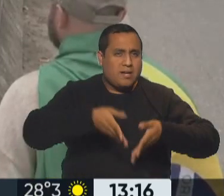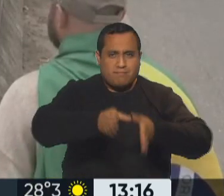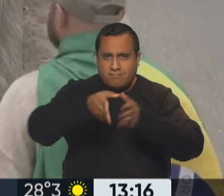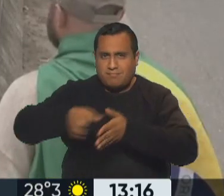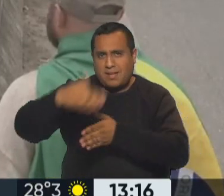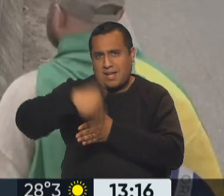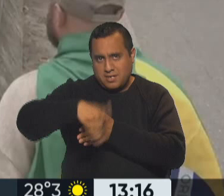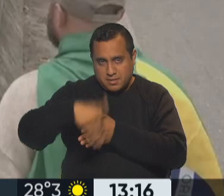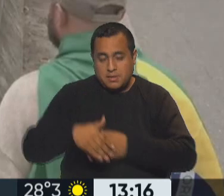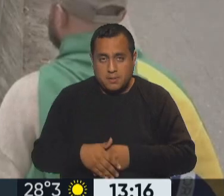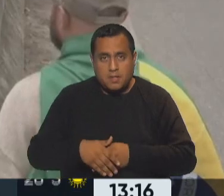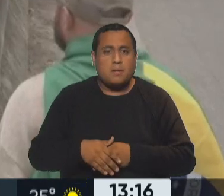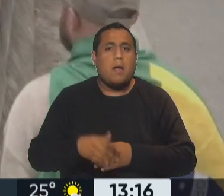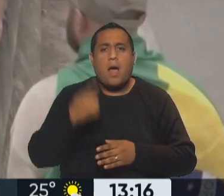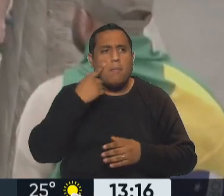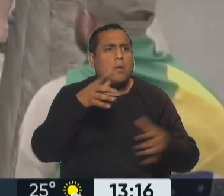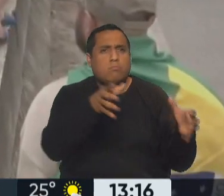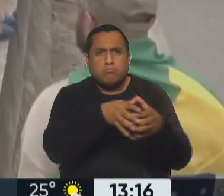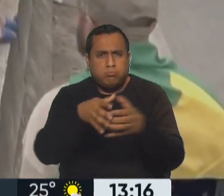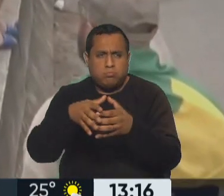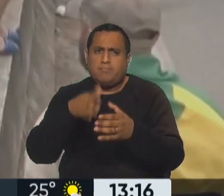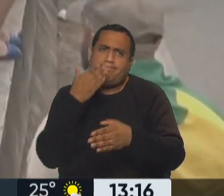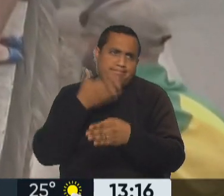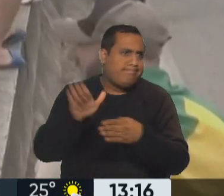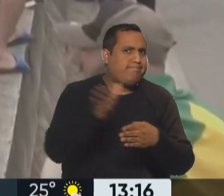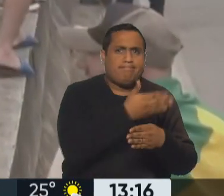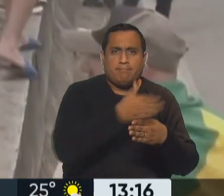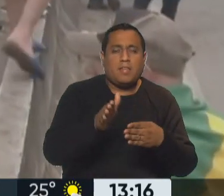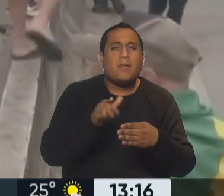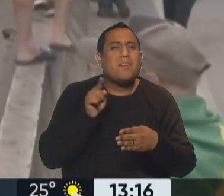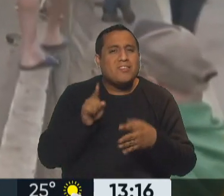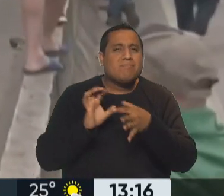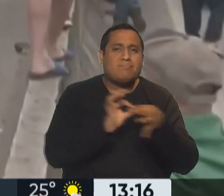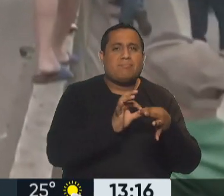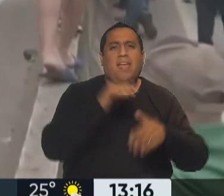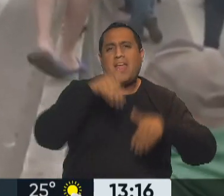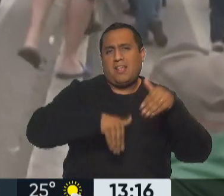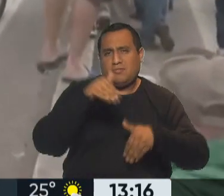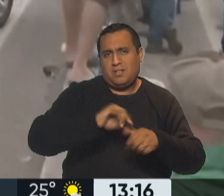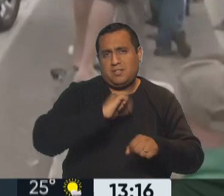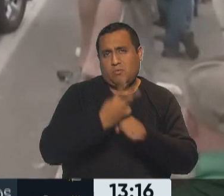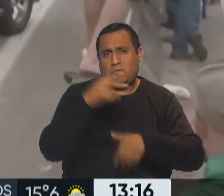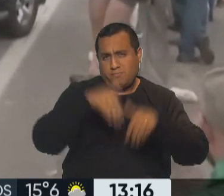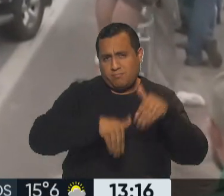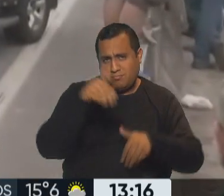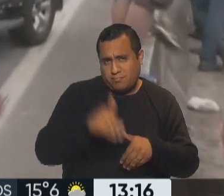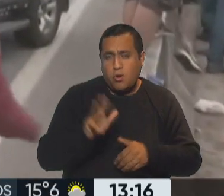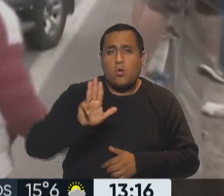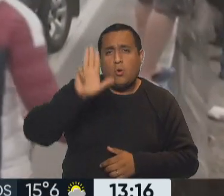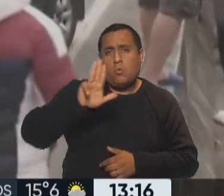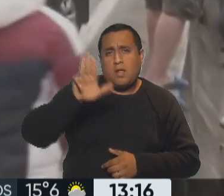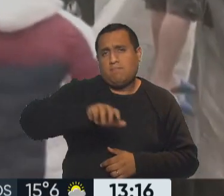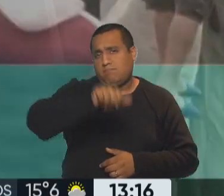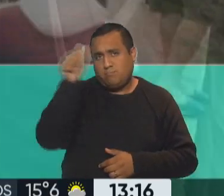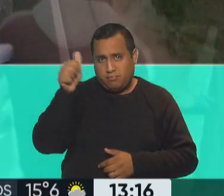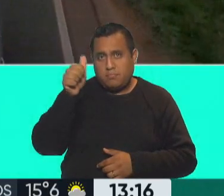justamente para desbloquear lo que está sucediendo. Todo esto tiene que ver con las elecciones. Decíamos el balotaje, la segunda vuelta, el triunfo de Lula